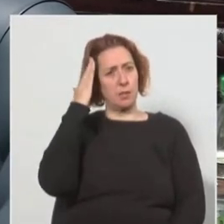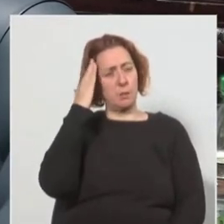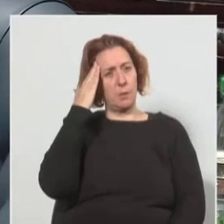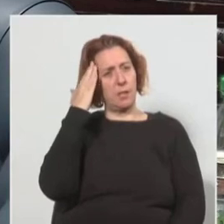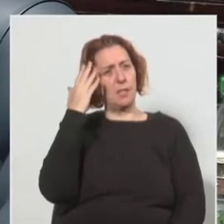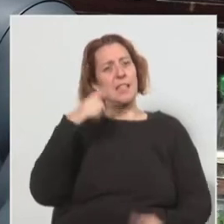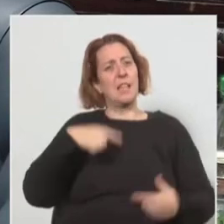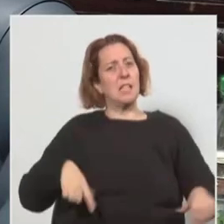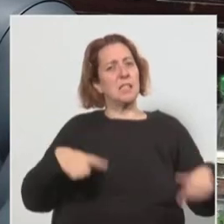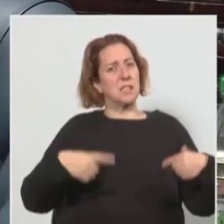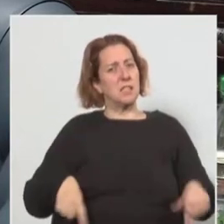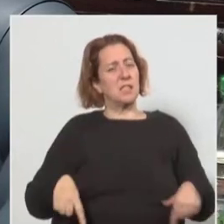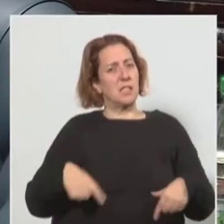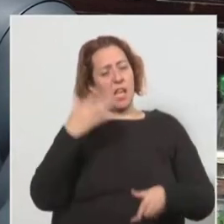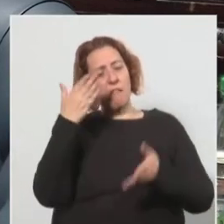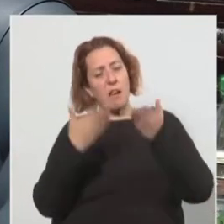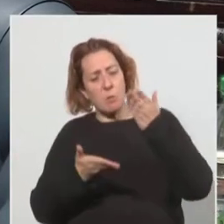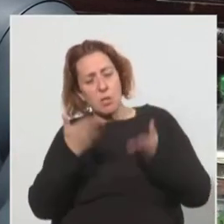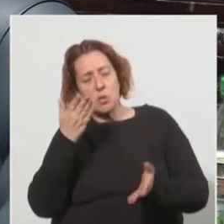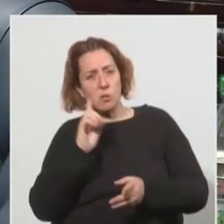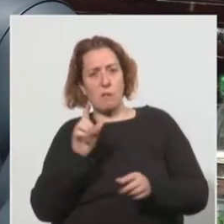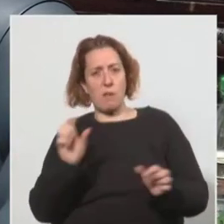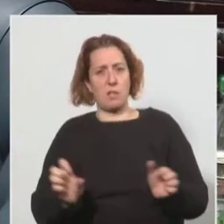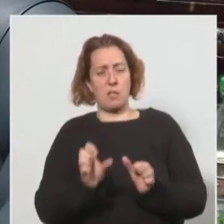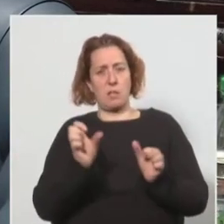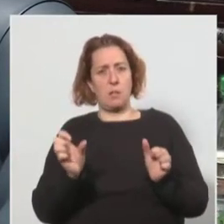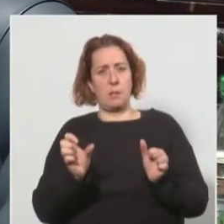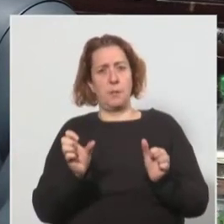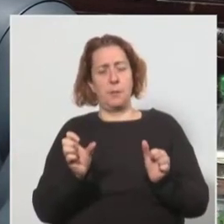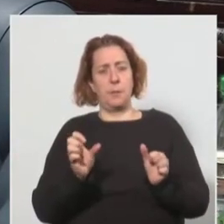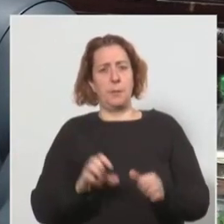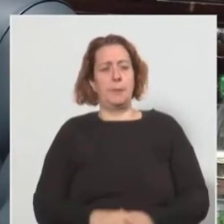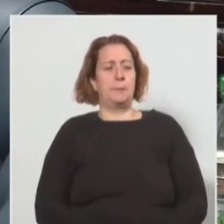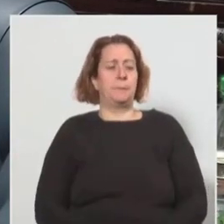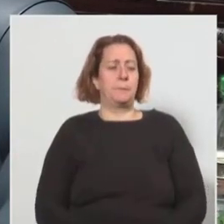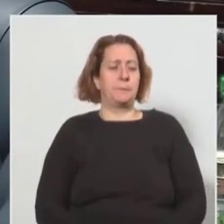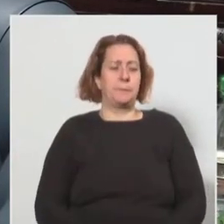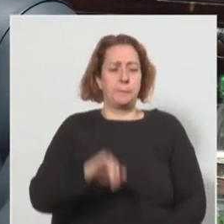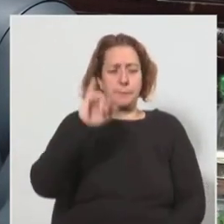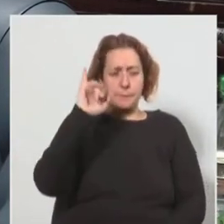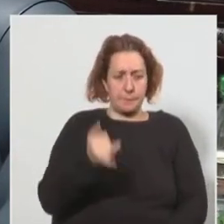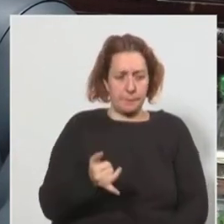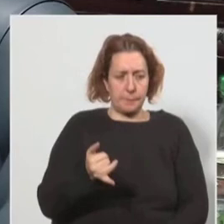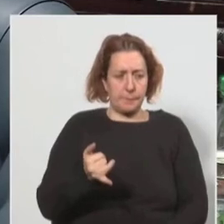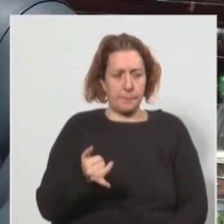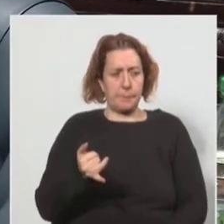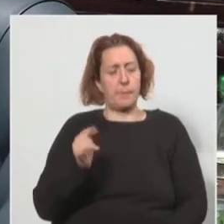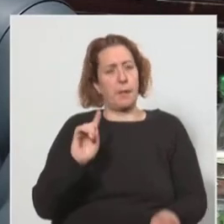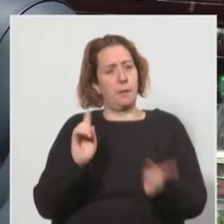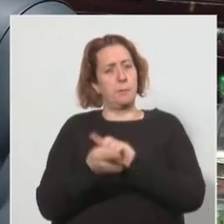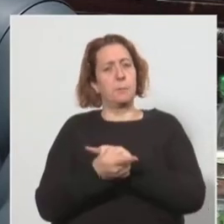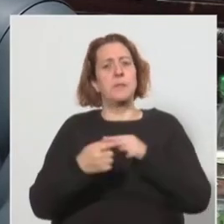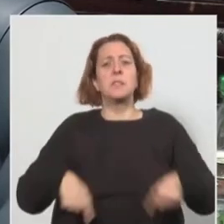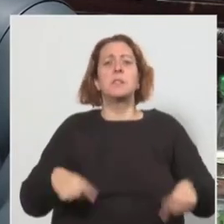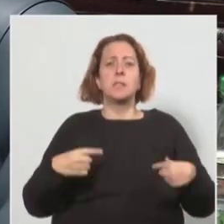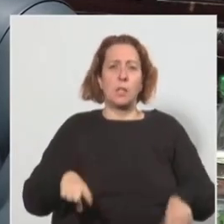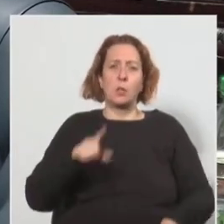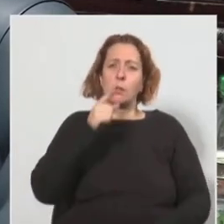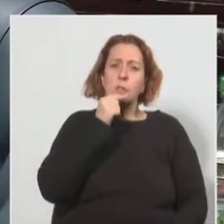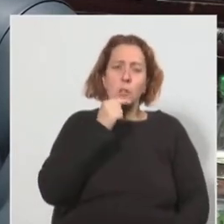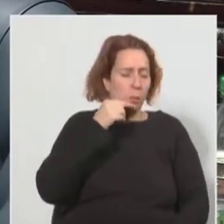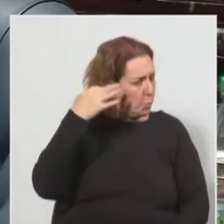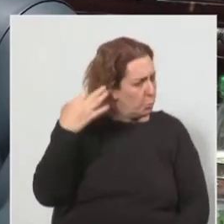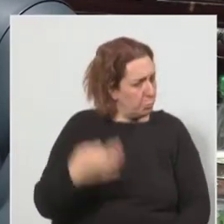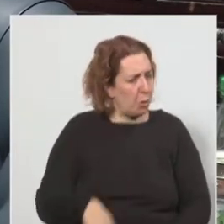que la Cancillería debía realizar? Y si, por el contrario, el Ministerio del Interior cumplió en informar,